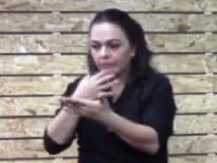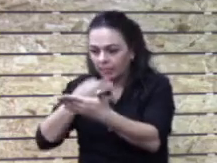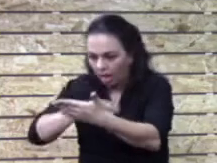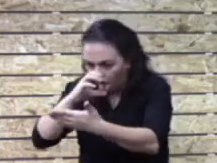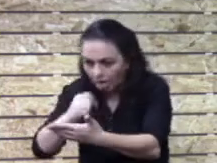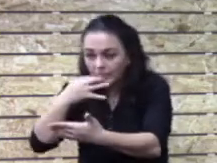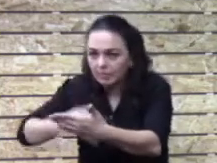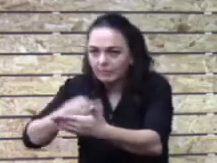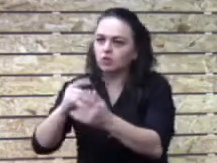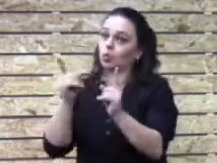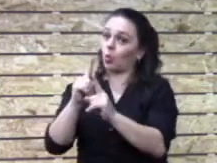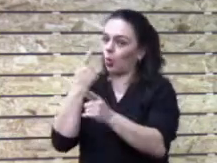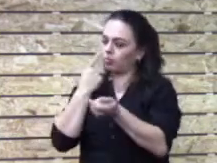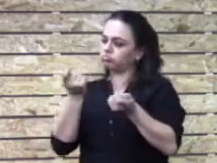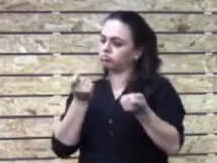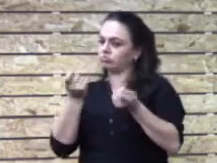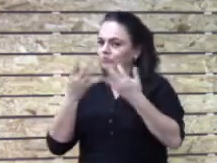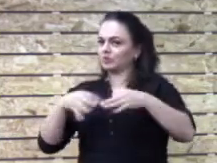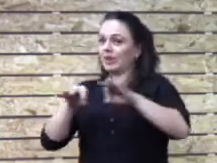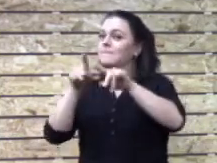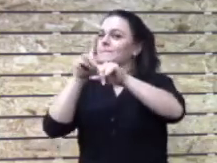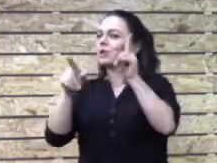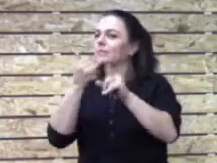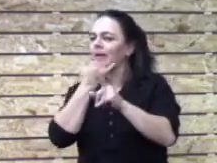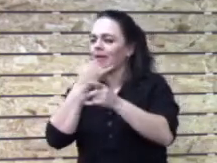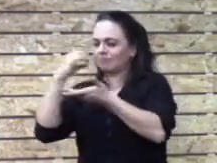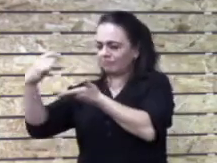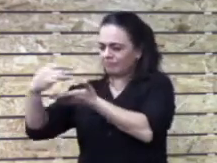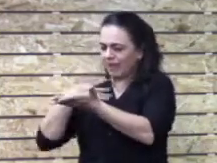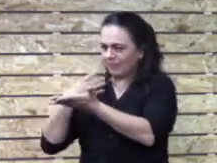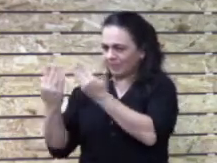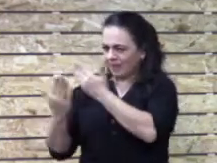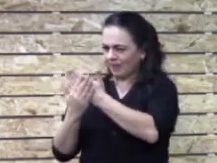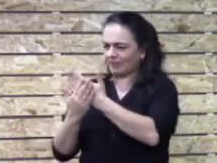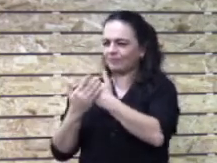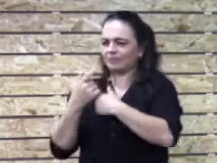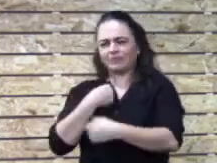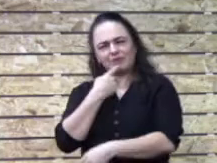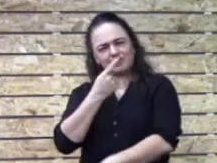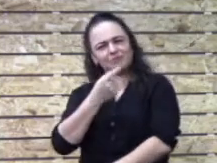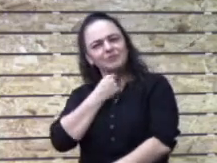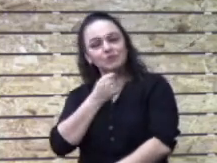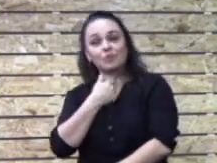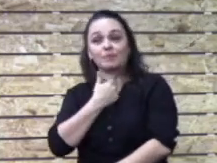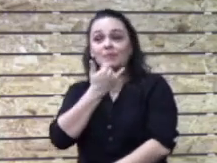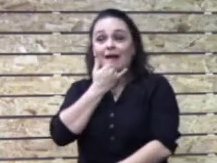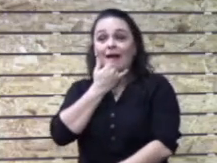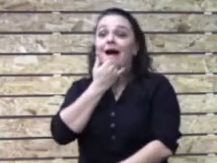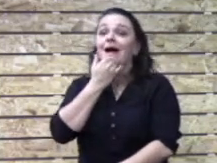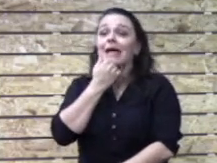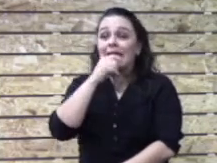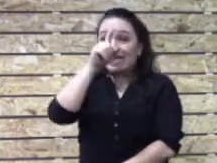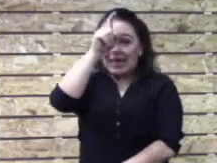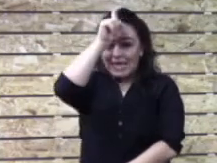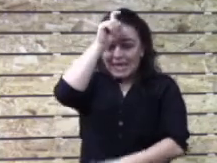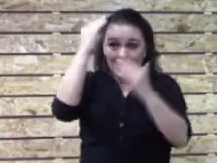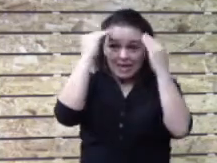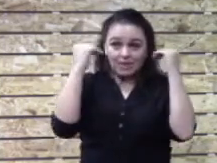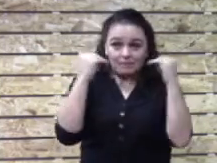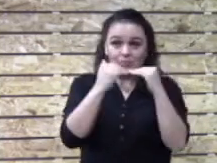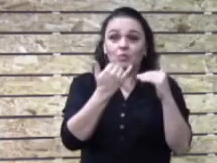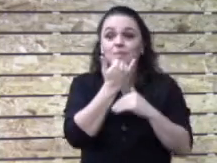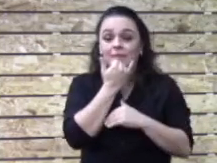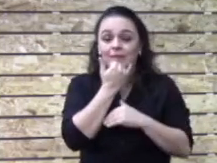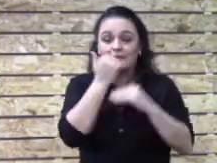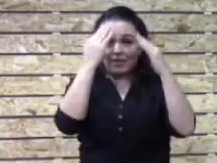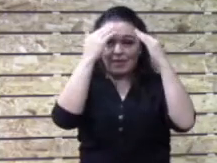cuadrito que me pareció muy simpático. Faraón le temía a las plagas, no le temía a